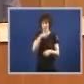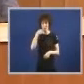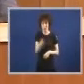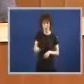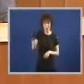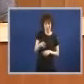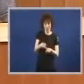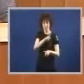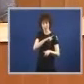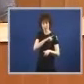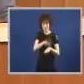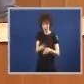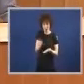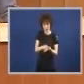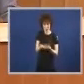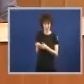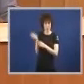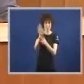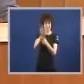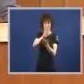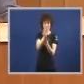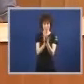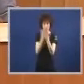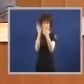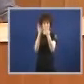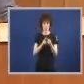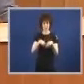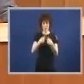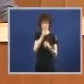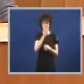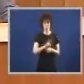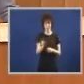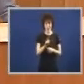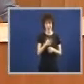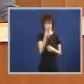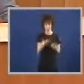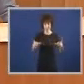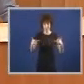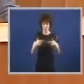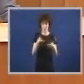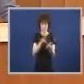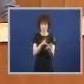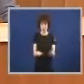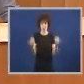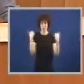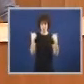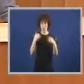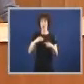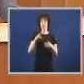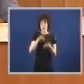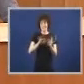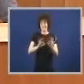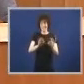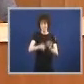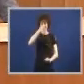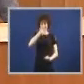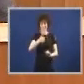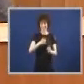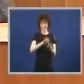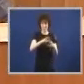unhas contas que despois non cadran. Duros recortes que, dada a distribución competencial, ademais, se concentraron nas prestacións sociais, nos